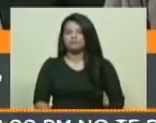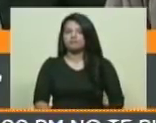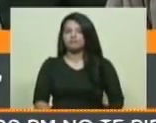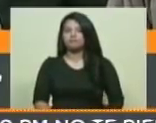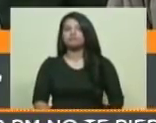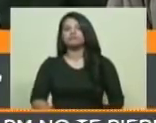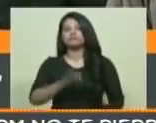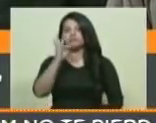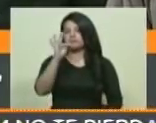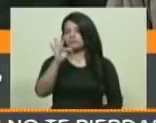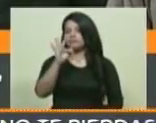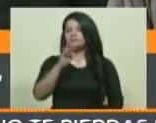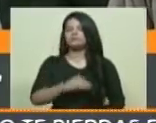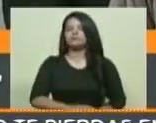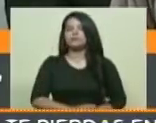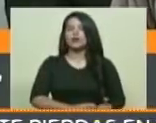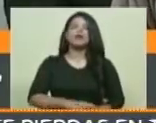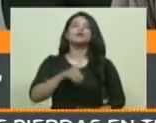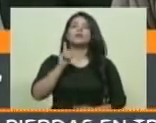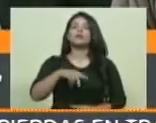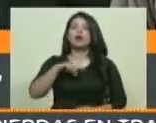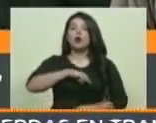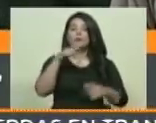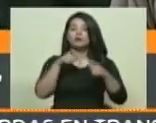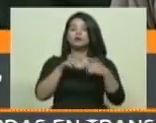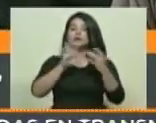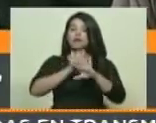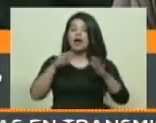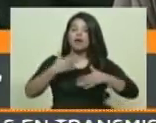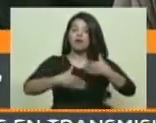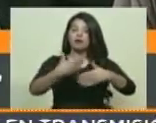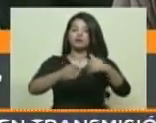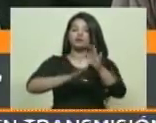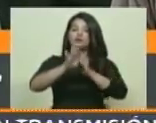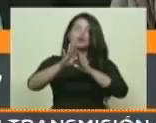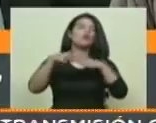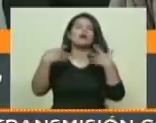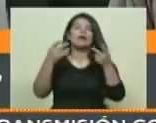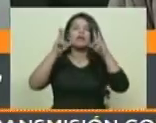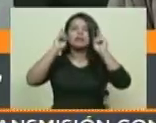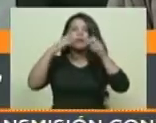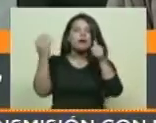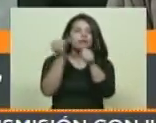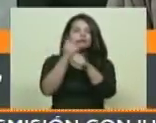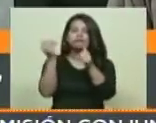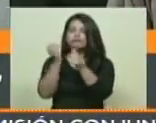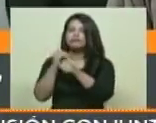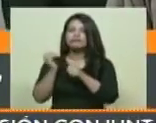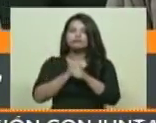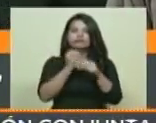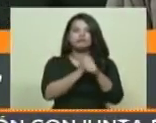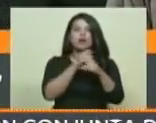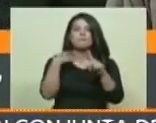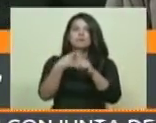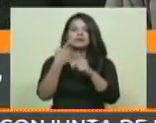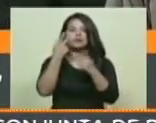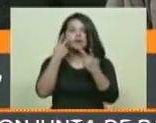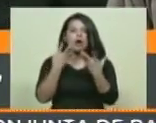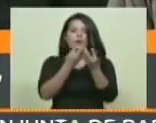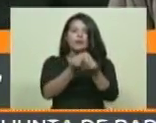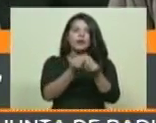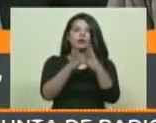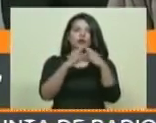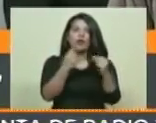Al mismo tiempo, la Comisión ha venido avanzando en la identificación y acompañamiento a cada una